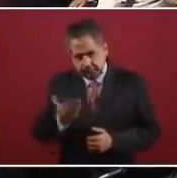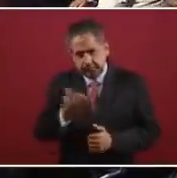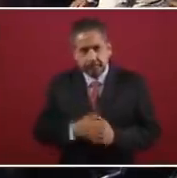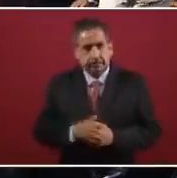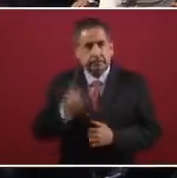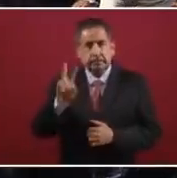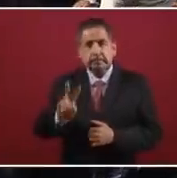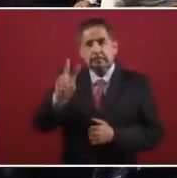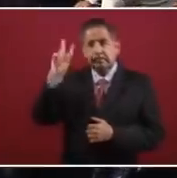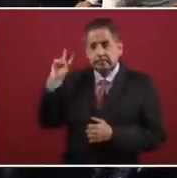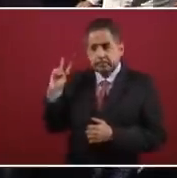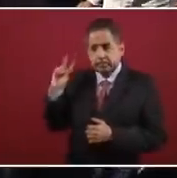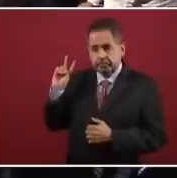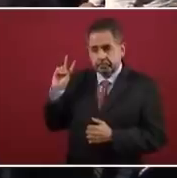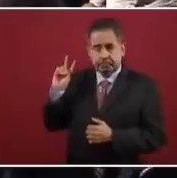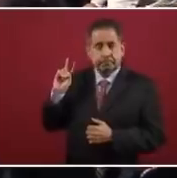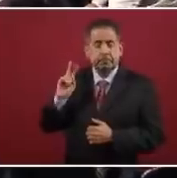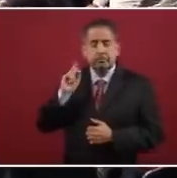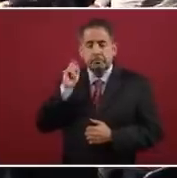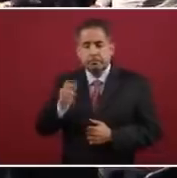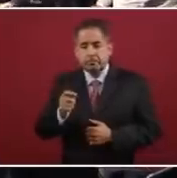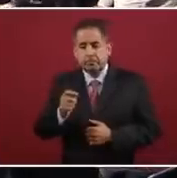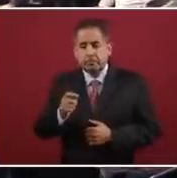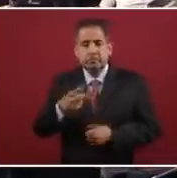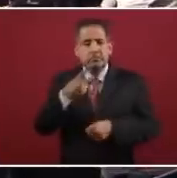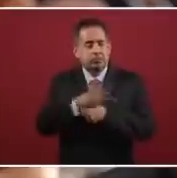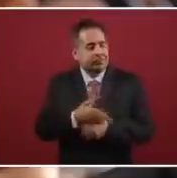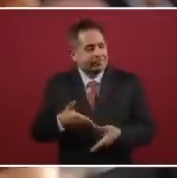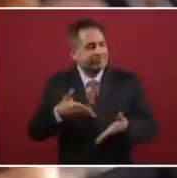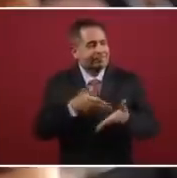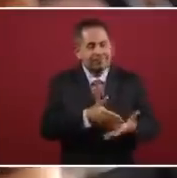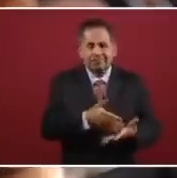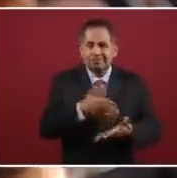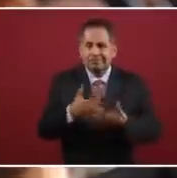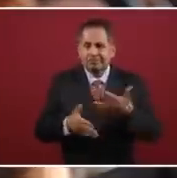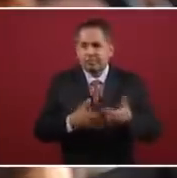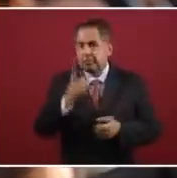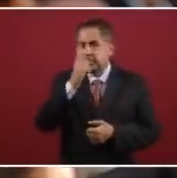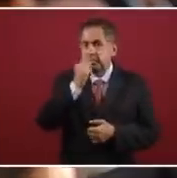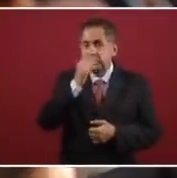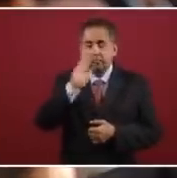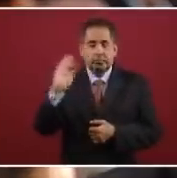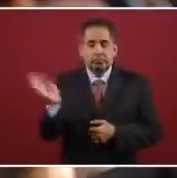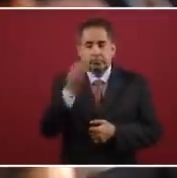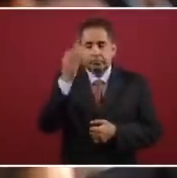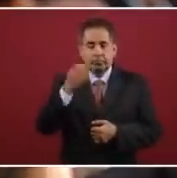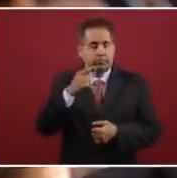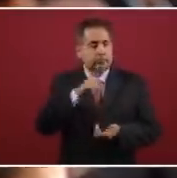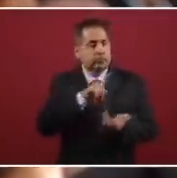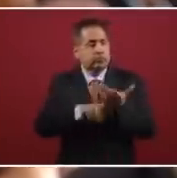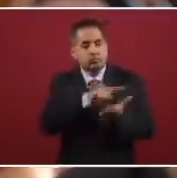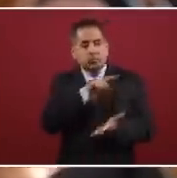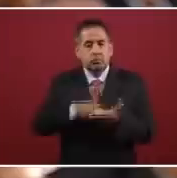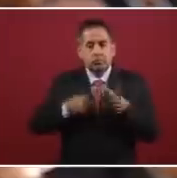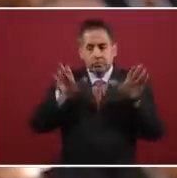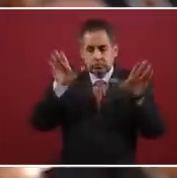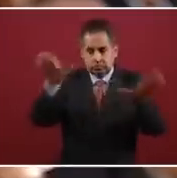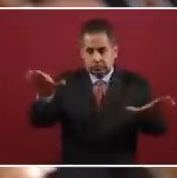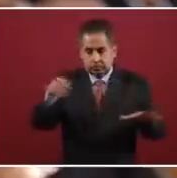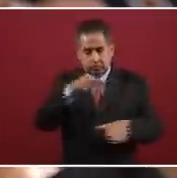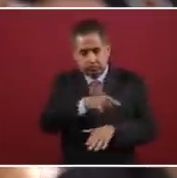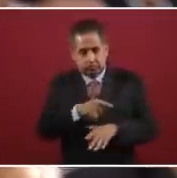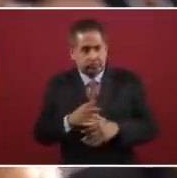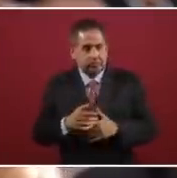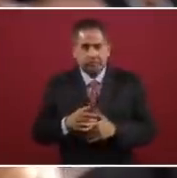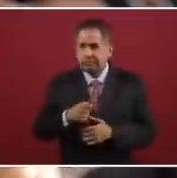viernes pasado se dio un segundo bloqueo de policías federales en las instalaciones del aeropuerto. Esto ante